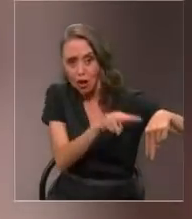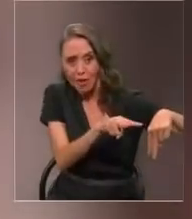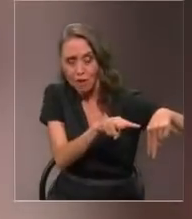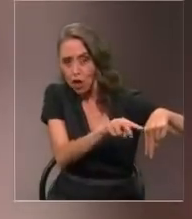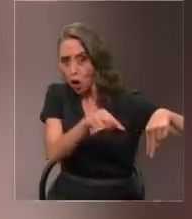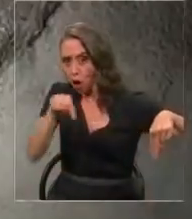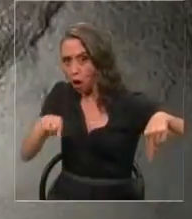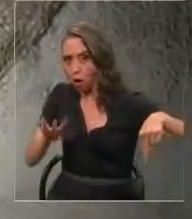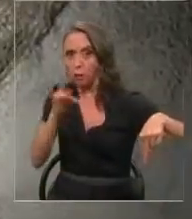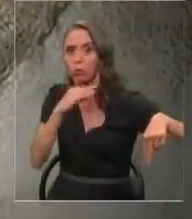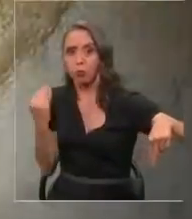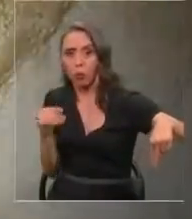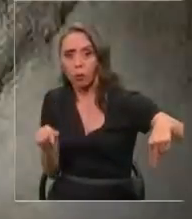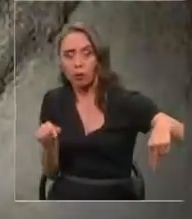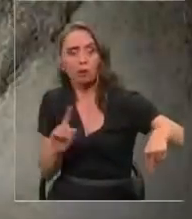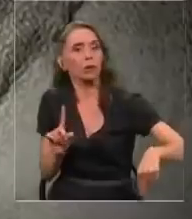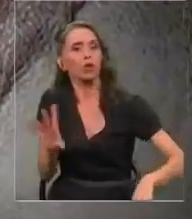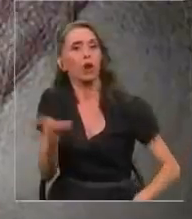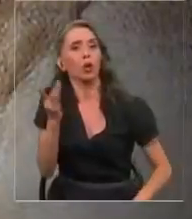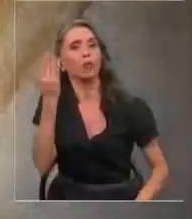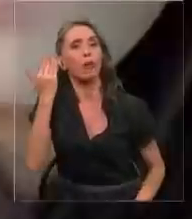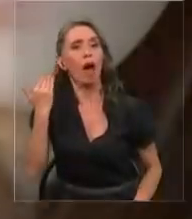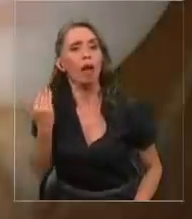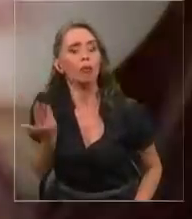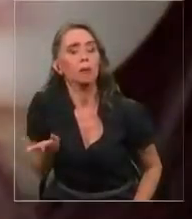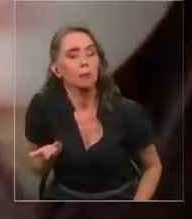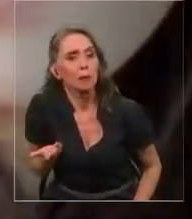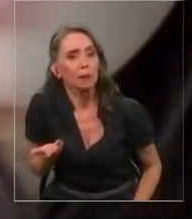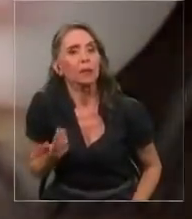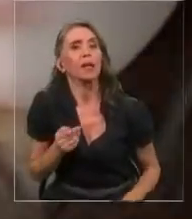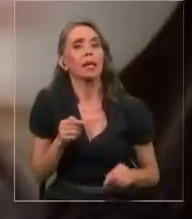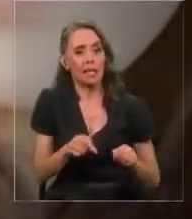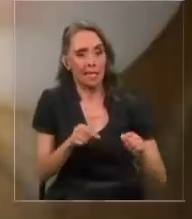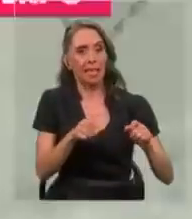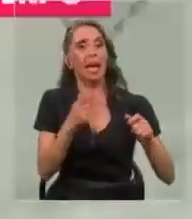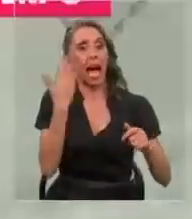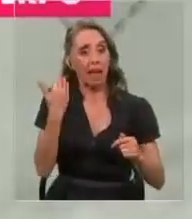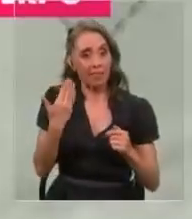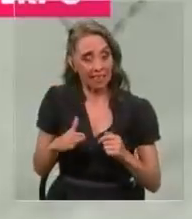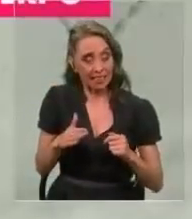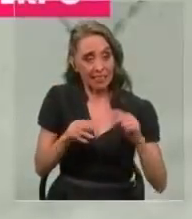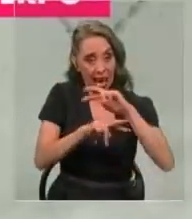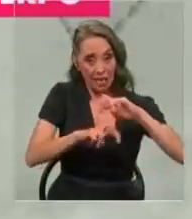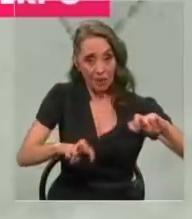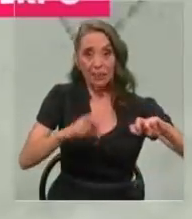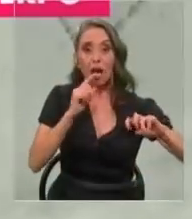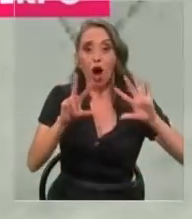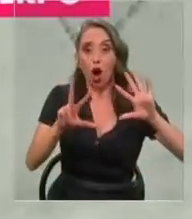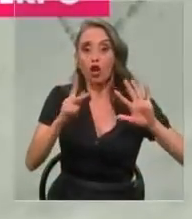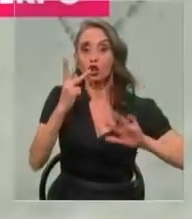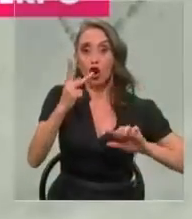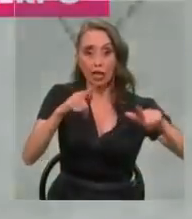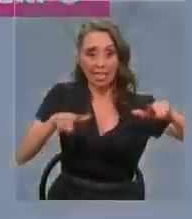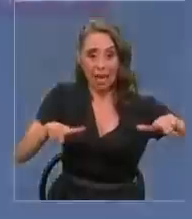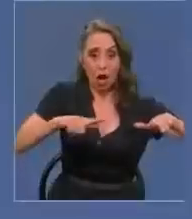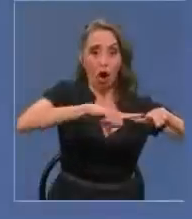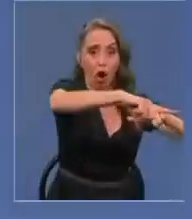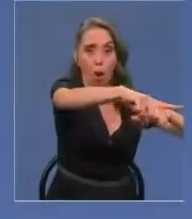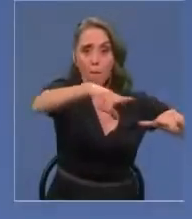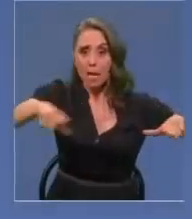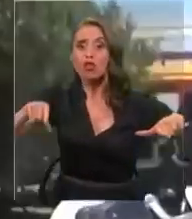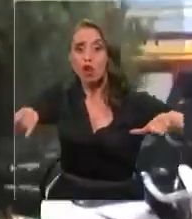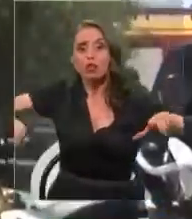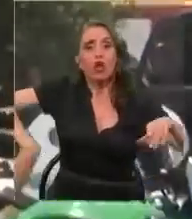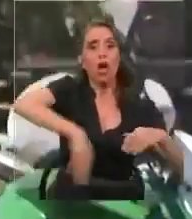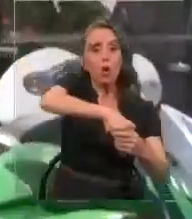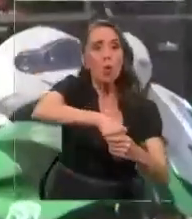de avistamiento, no fue encontrado antes, si el rango de búsqueda ya indagaba 8 kilómetros a la redonda. Recordemos que